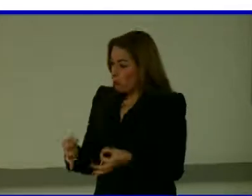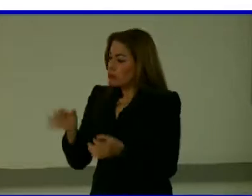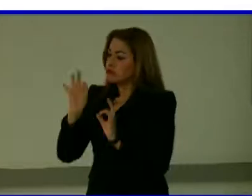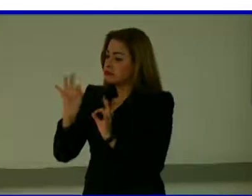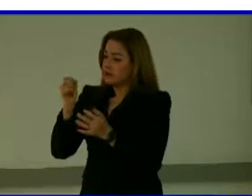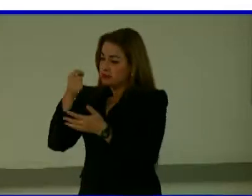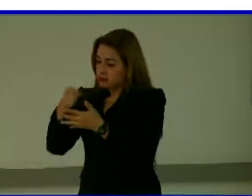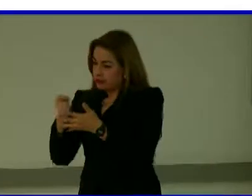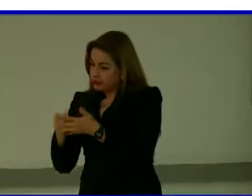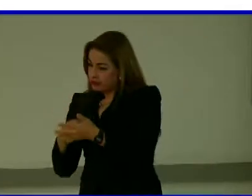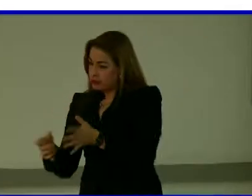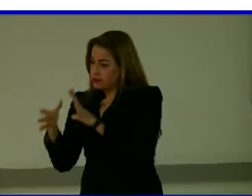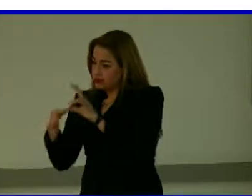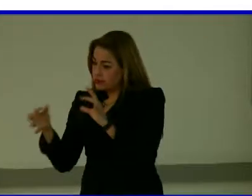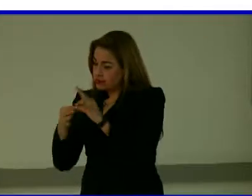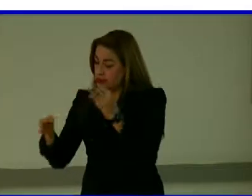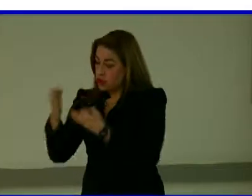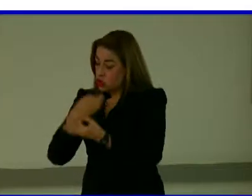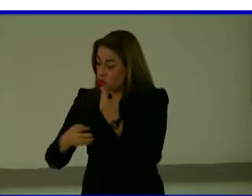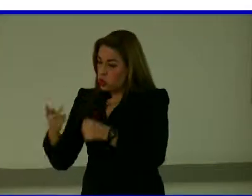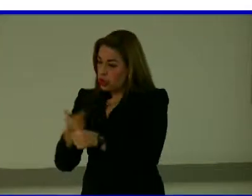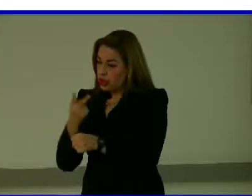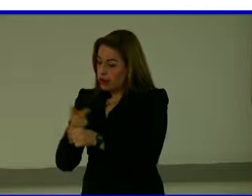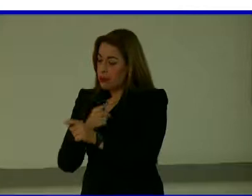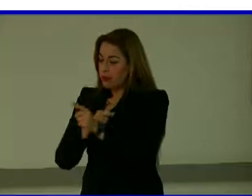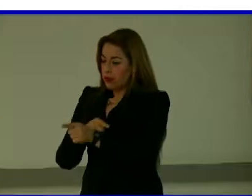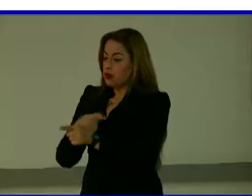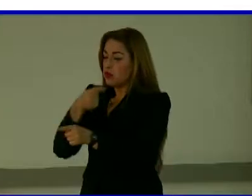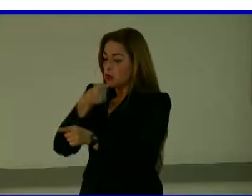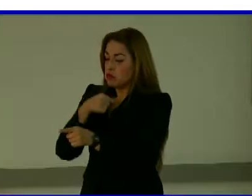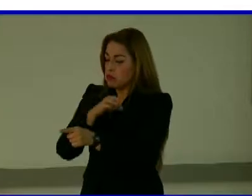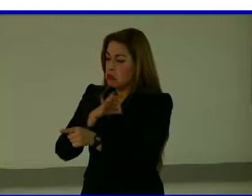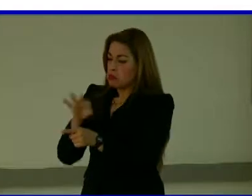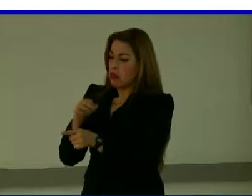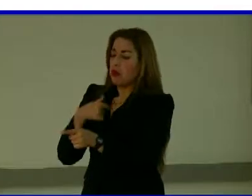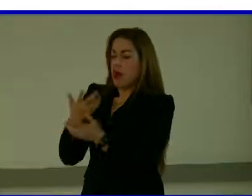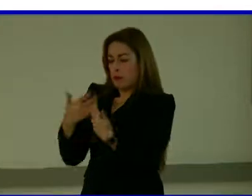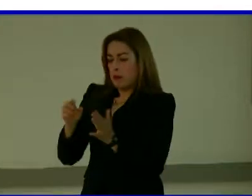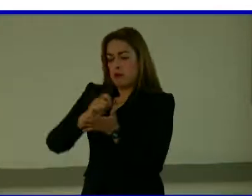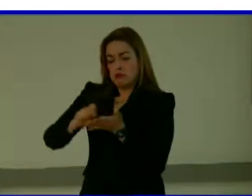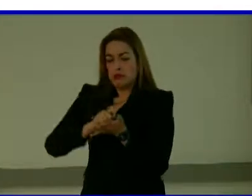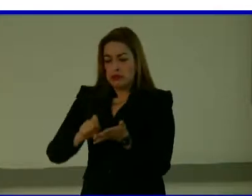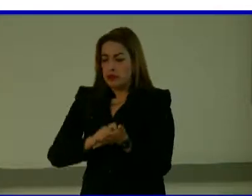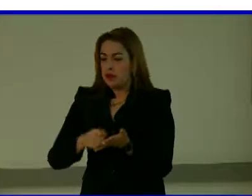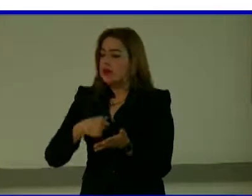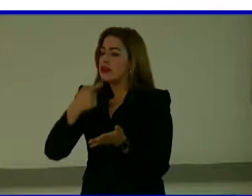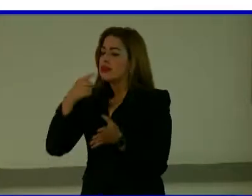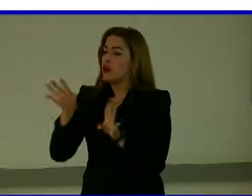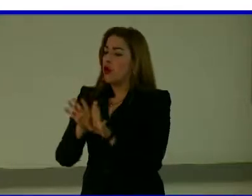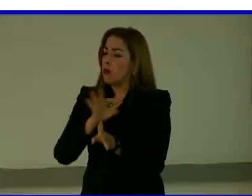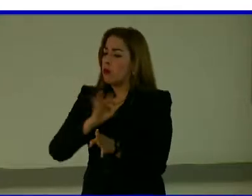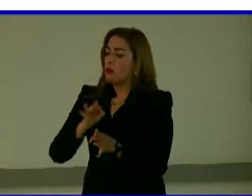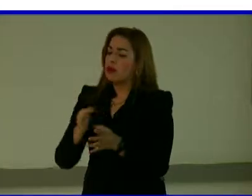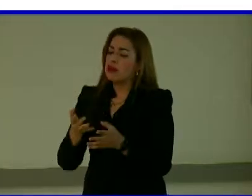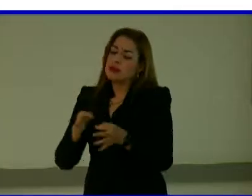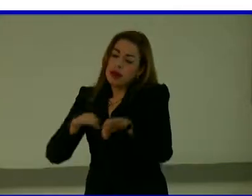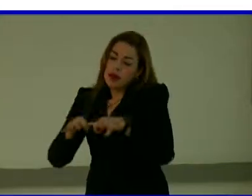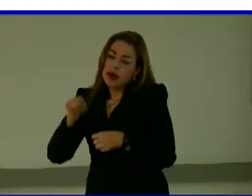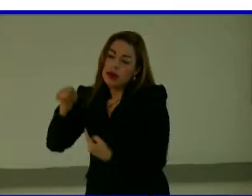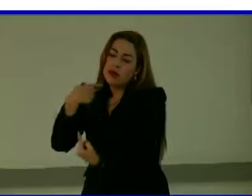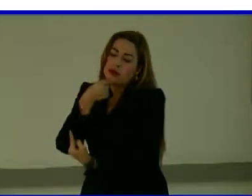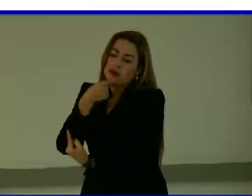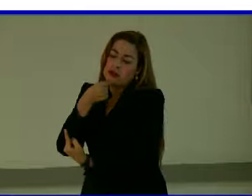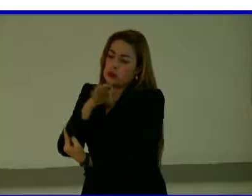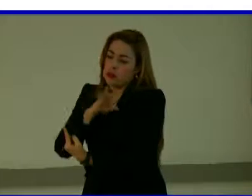ocurre aquí, puedo formular una buena prescripción para manejarlo. Y nada más que podemos hacer 4